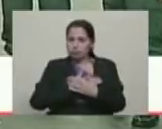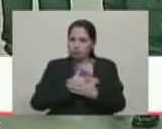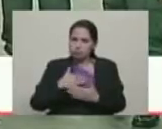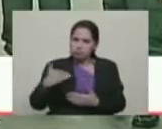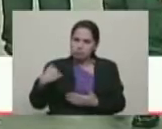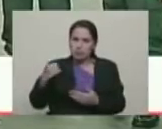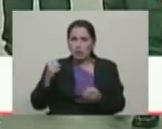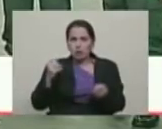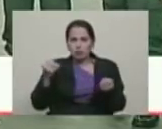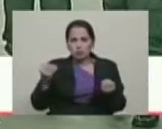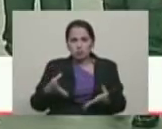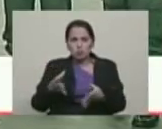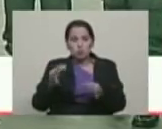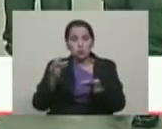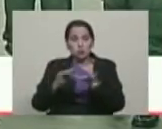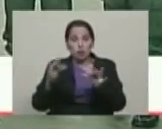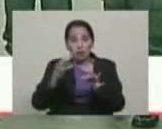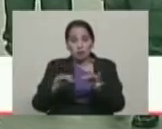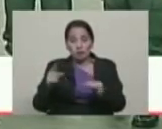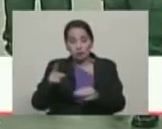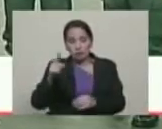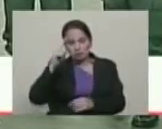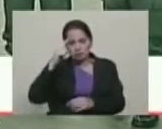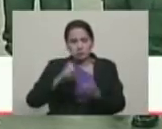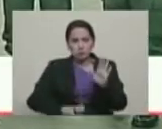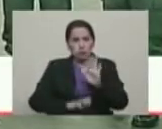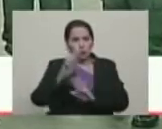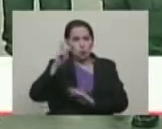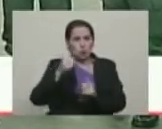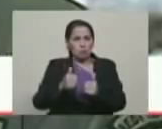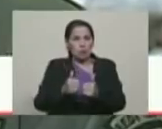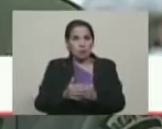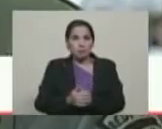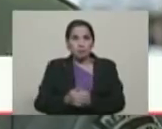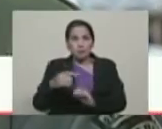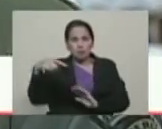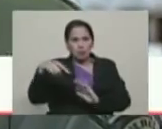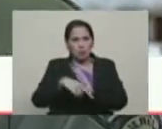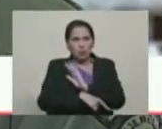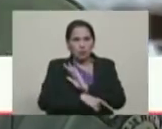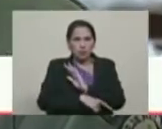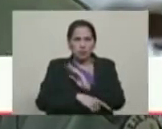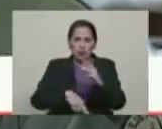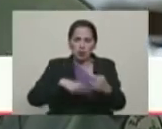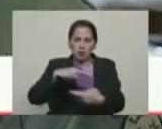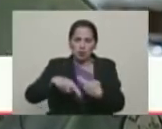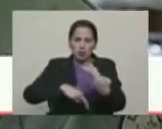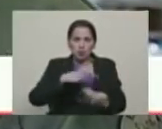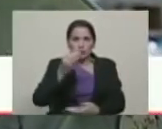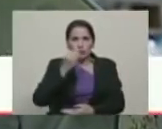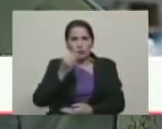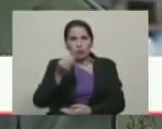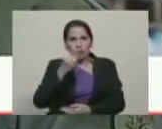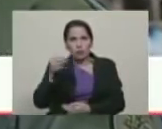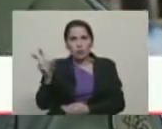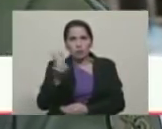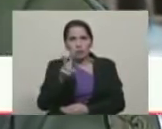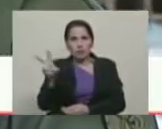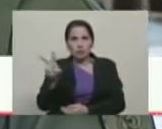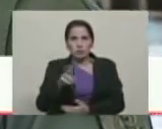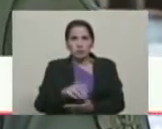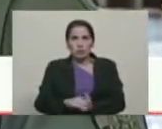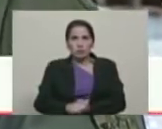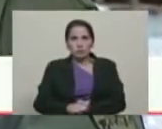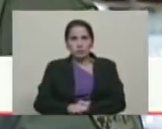vas a triunfar en estas responsabilidades y vamos a profundizar una revolución alimentaria en Venezuela. Y para que